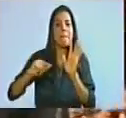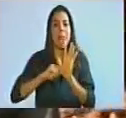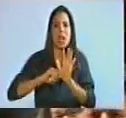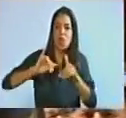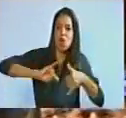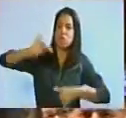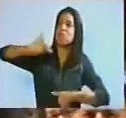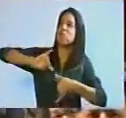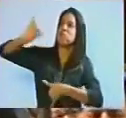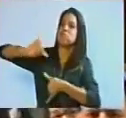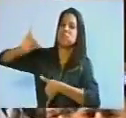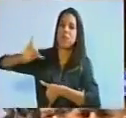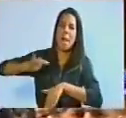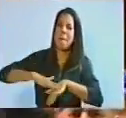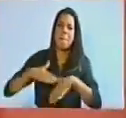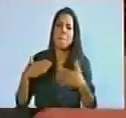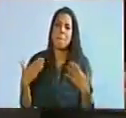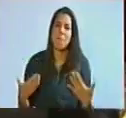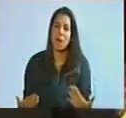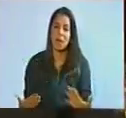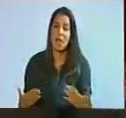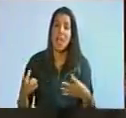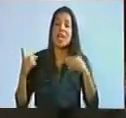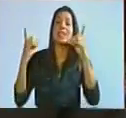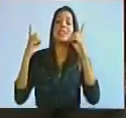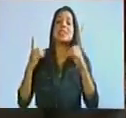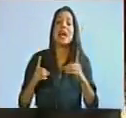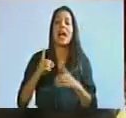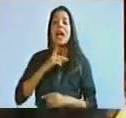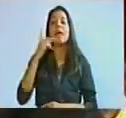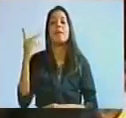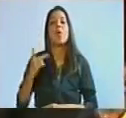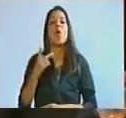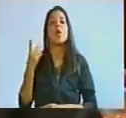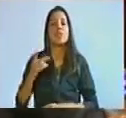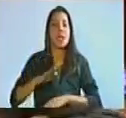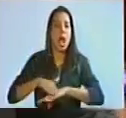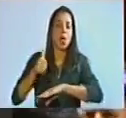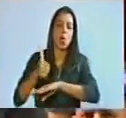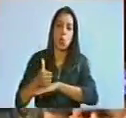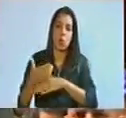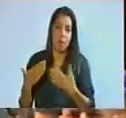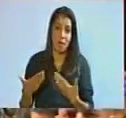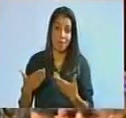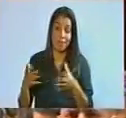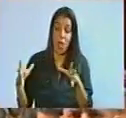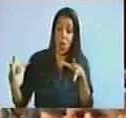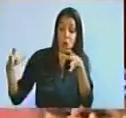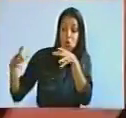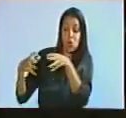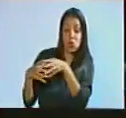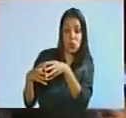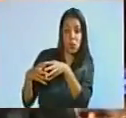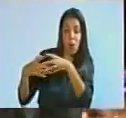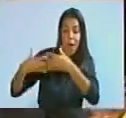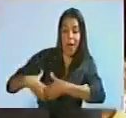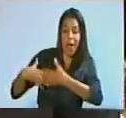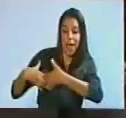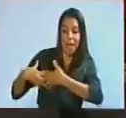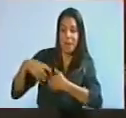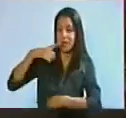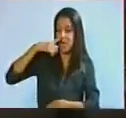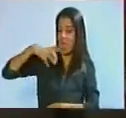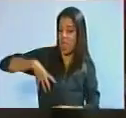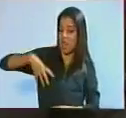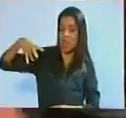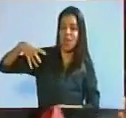Venezuela. Responde a decisiones políticas de sectores de la oligarquía